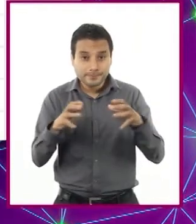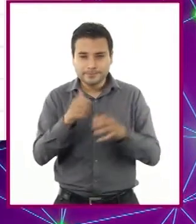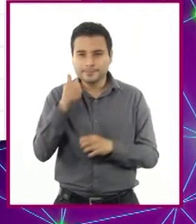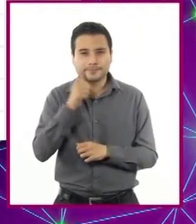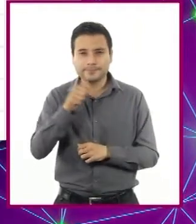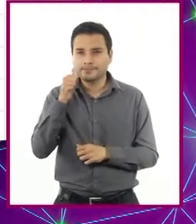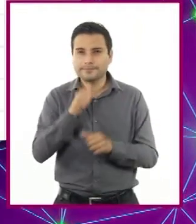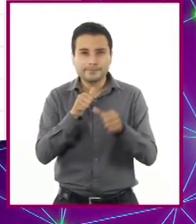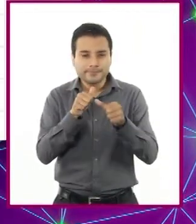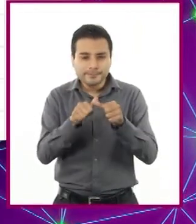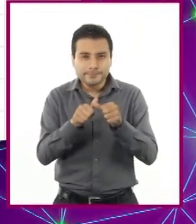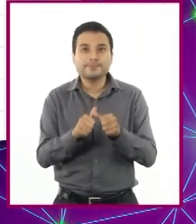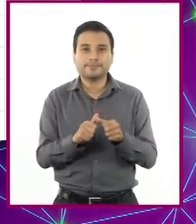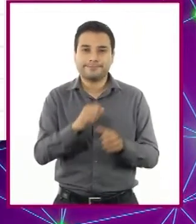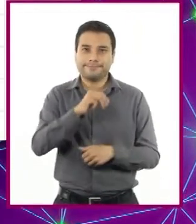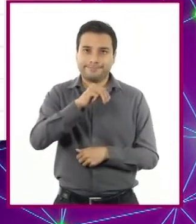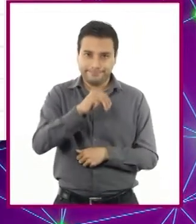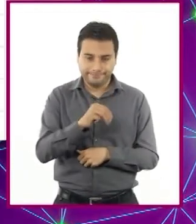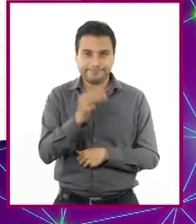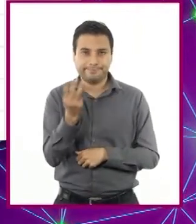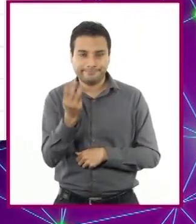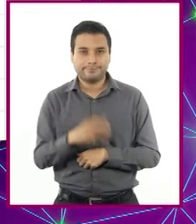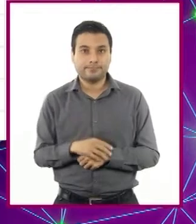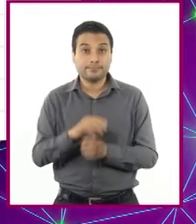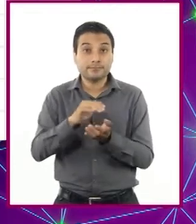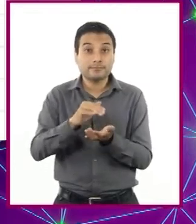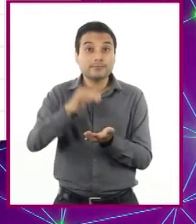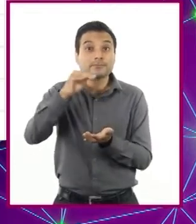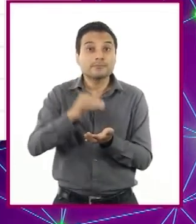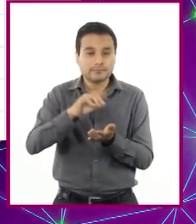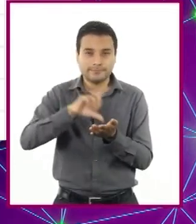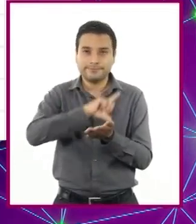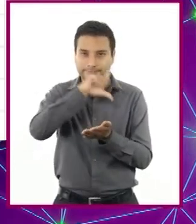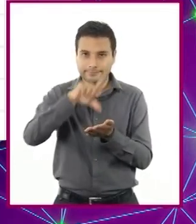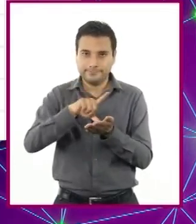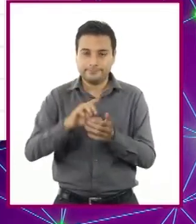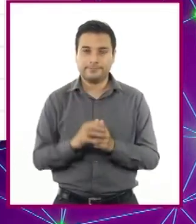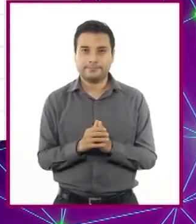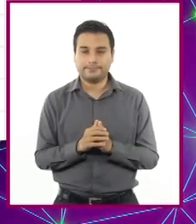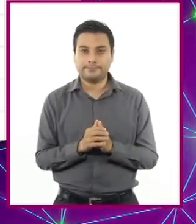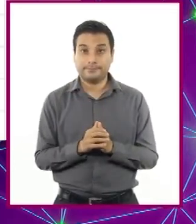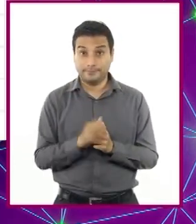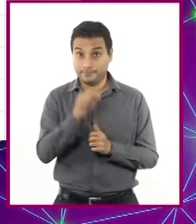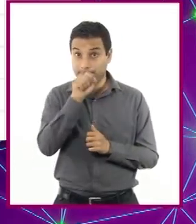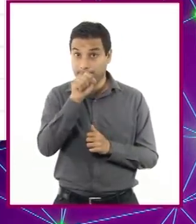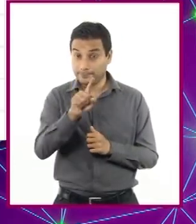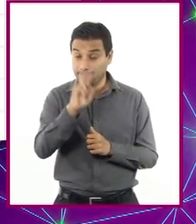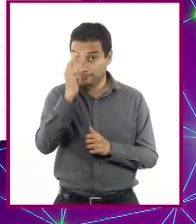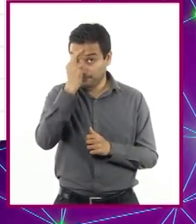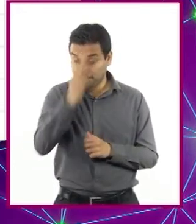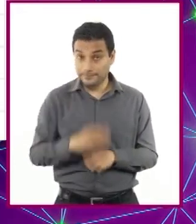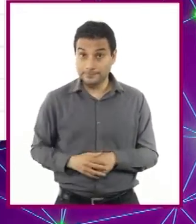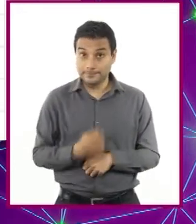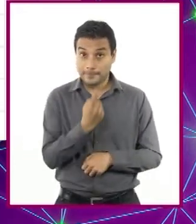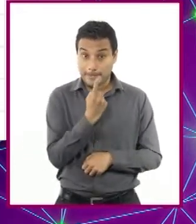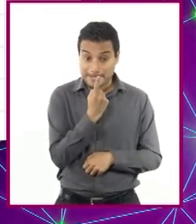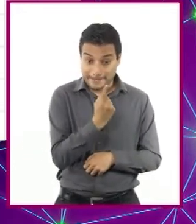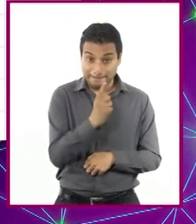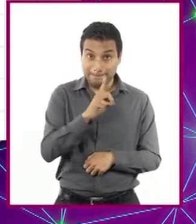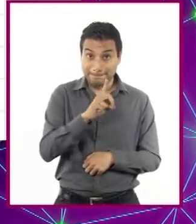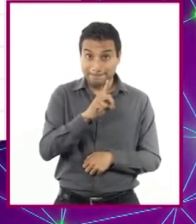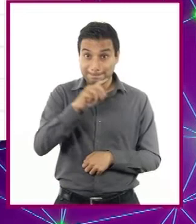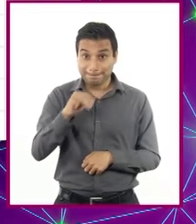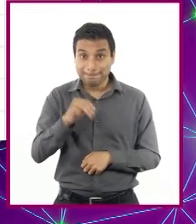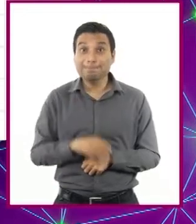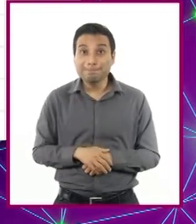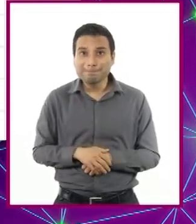cúbico y la de capacidad es el litro. Además, recuerda que 1 decímetro cúbico